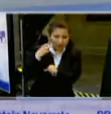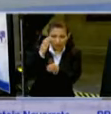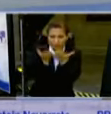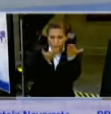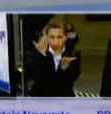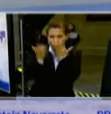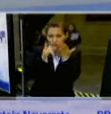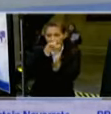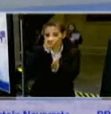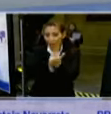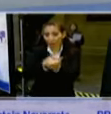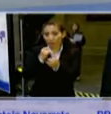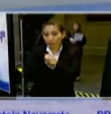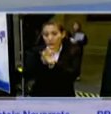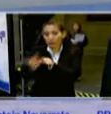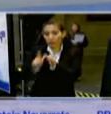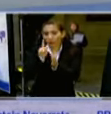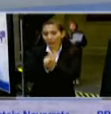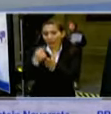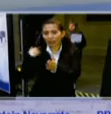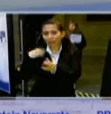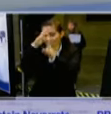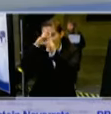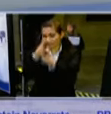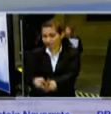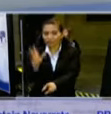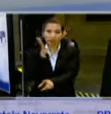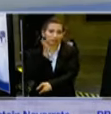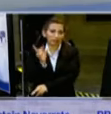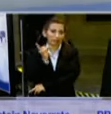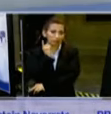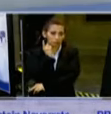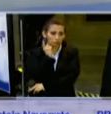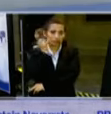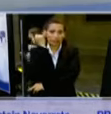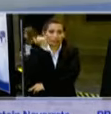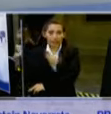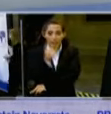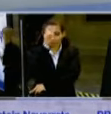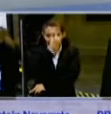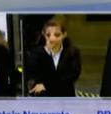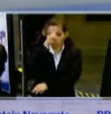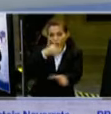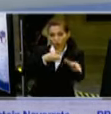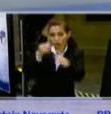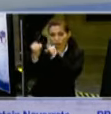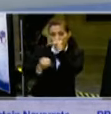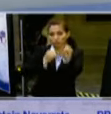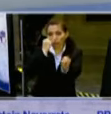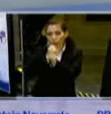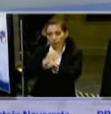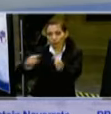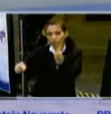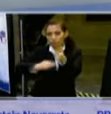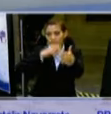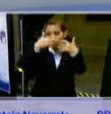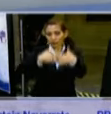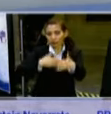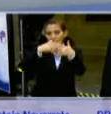en el Sistema de Información Legislativa de la Honorable Cámara de Diputados y consultora en Comercio Internacional de la firma